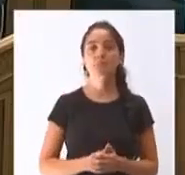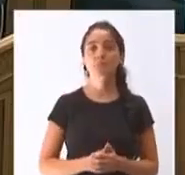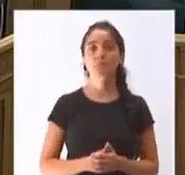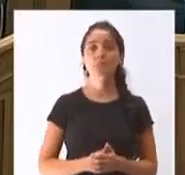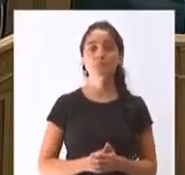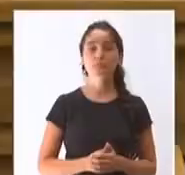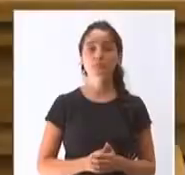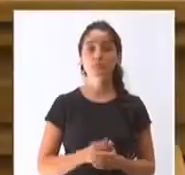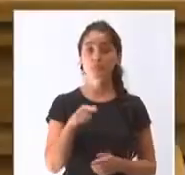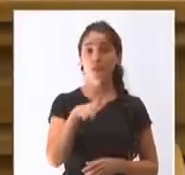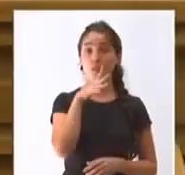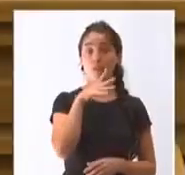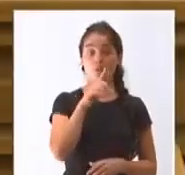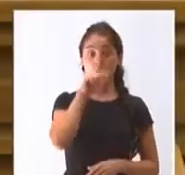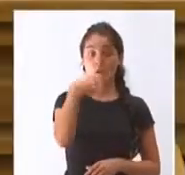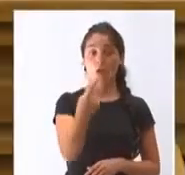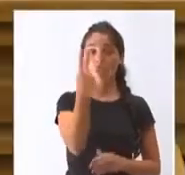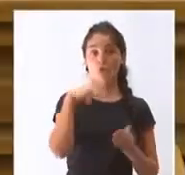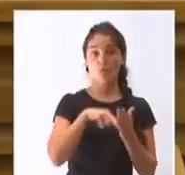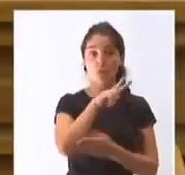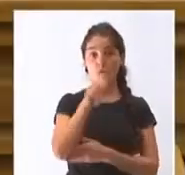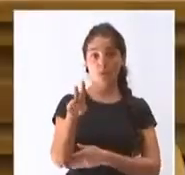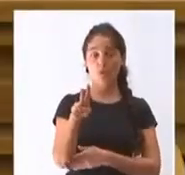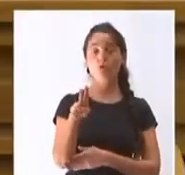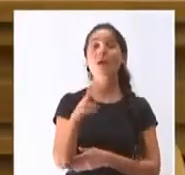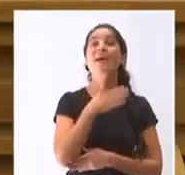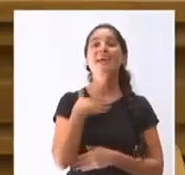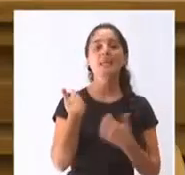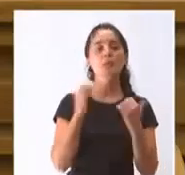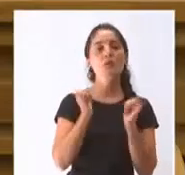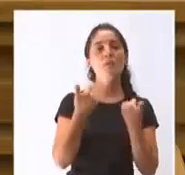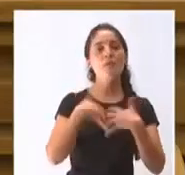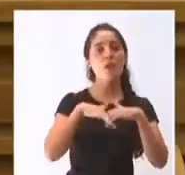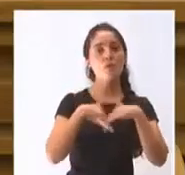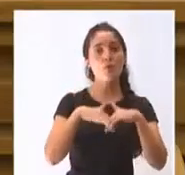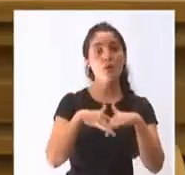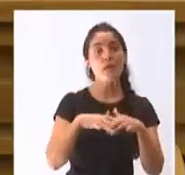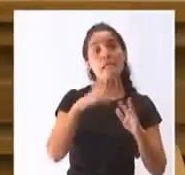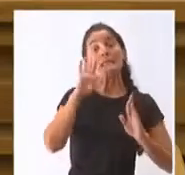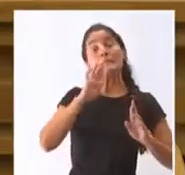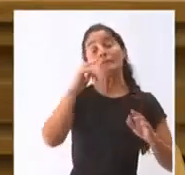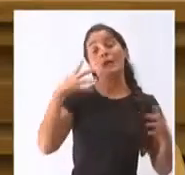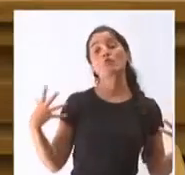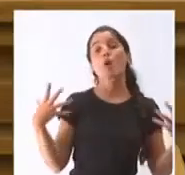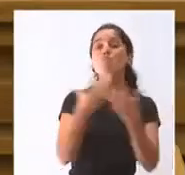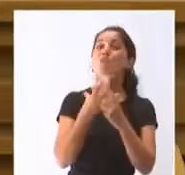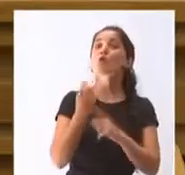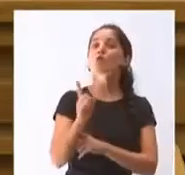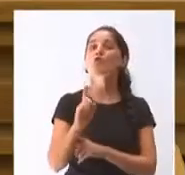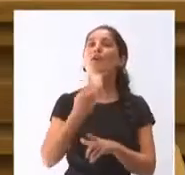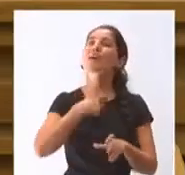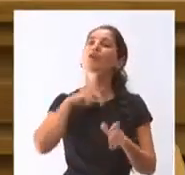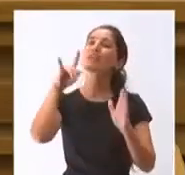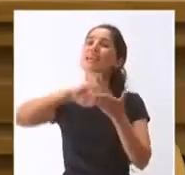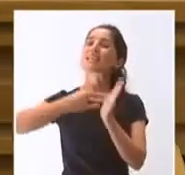por eso en 2022 queremos poner en marcha espero que no colisione por supuesto con el sistema nacional el sistema de alquiler con garantías